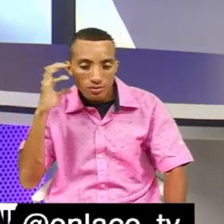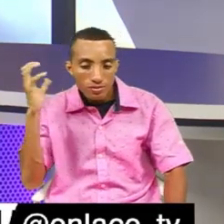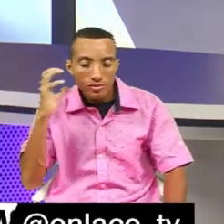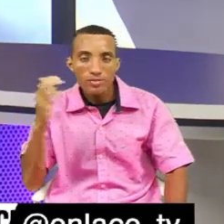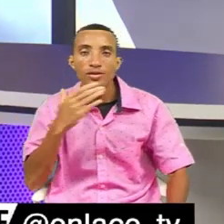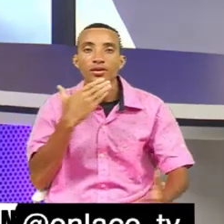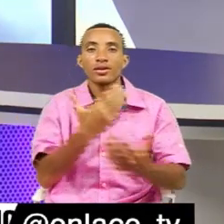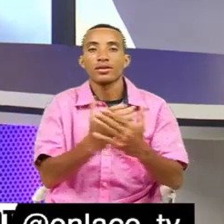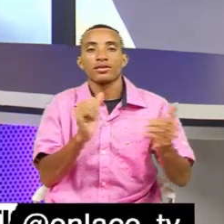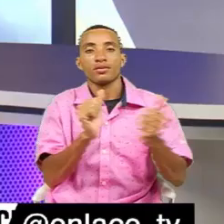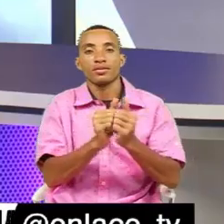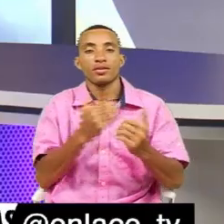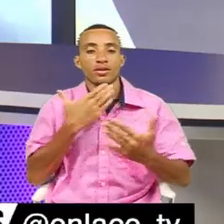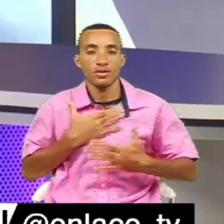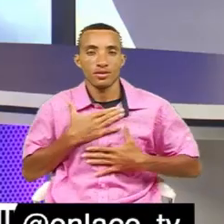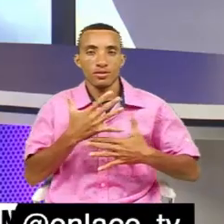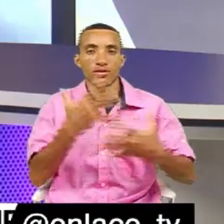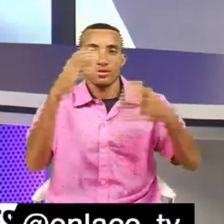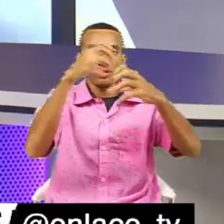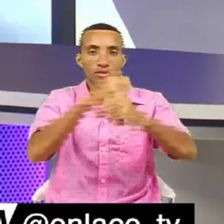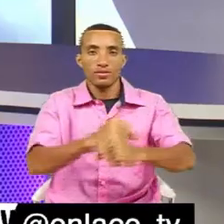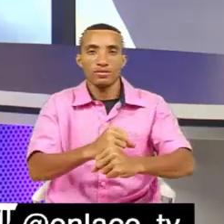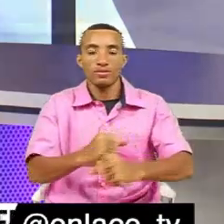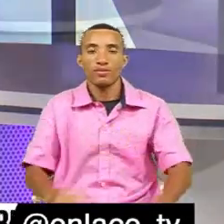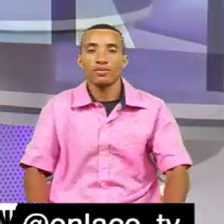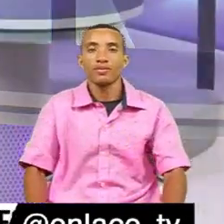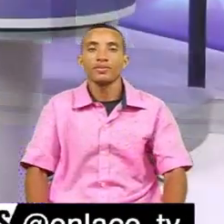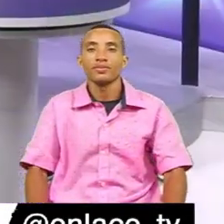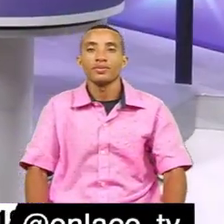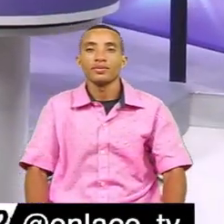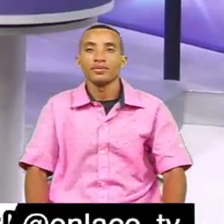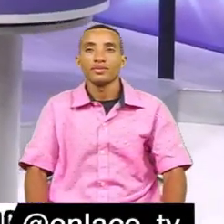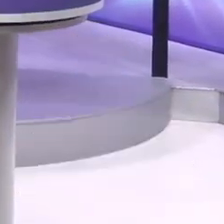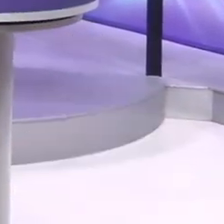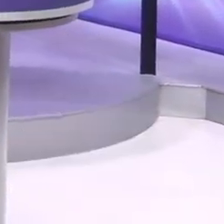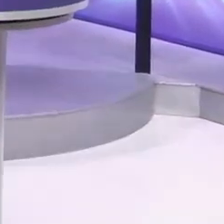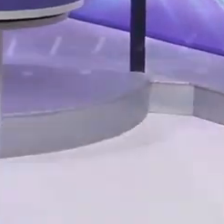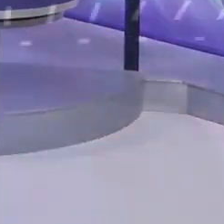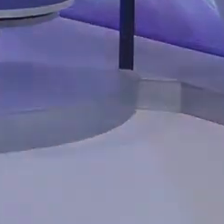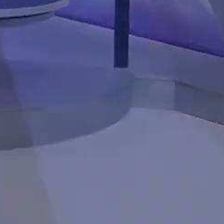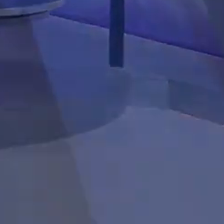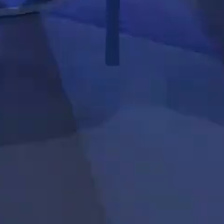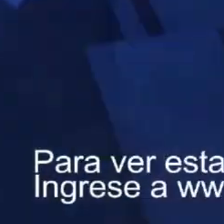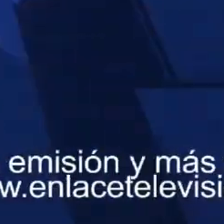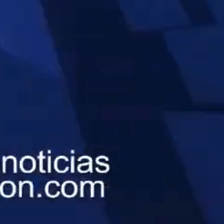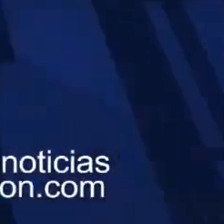por su compañía y que tengan todos una feliz noche.